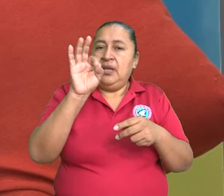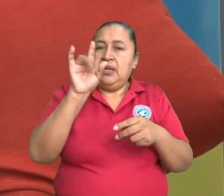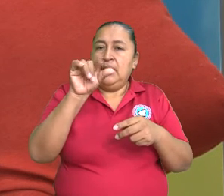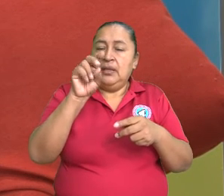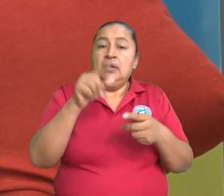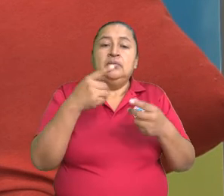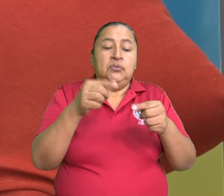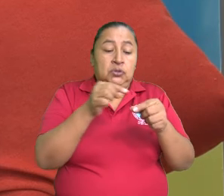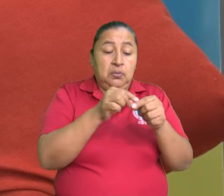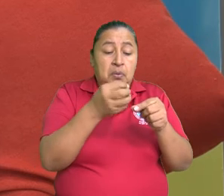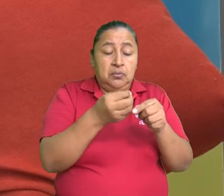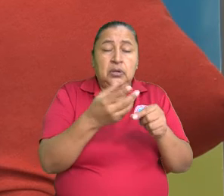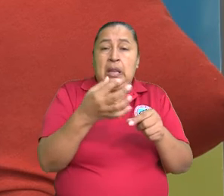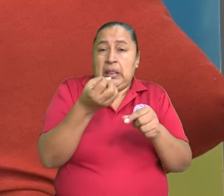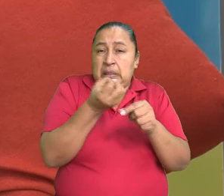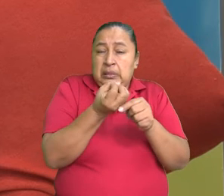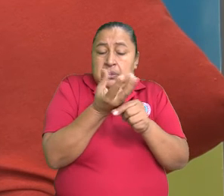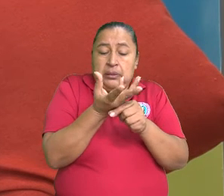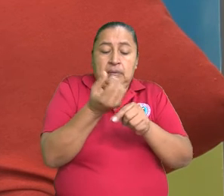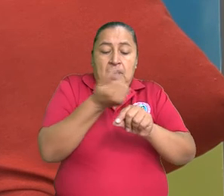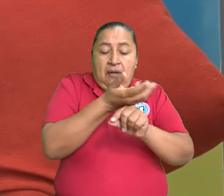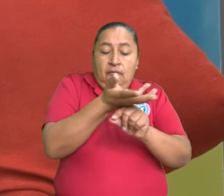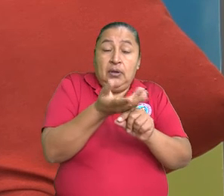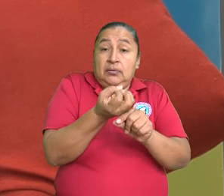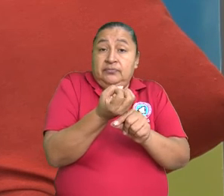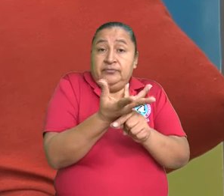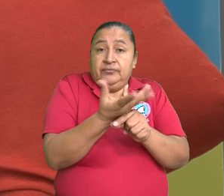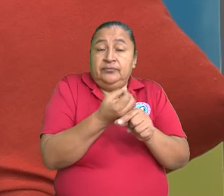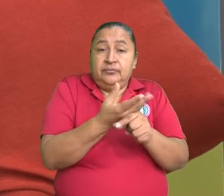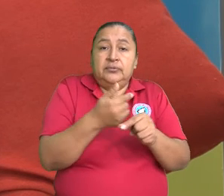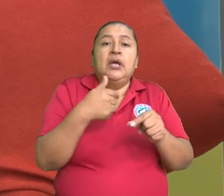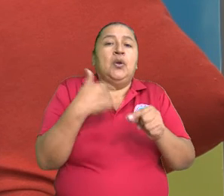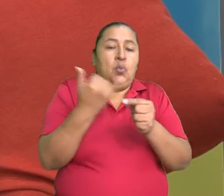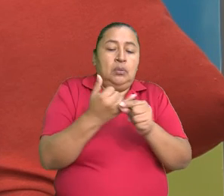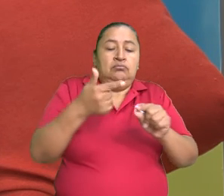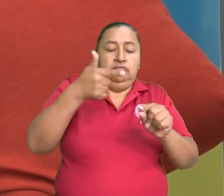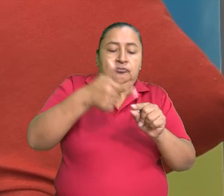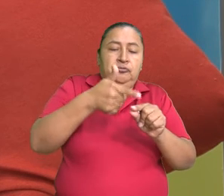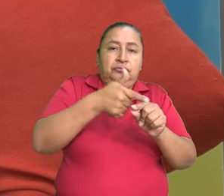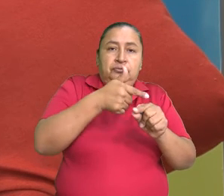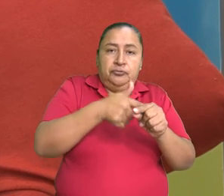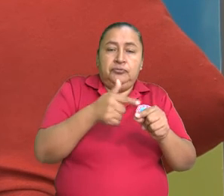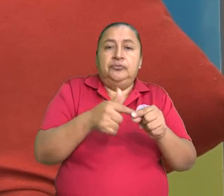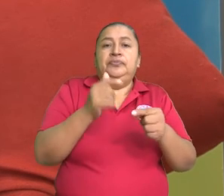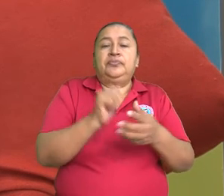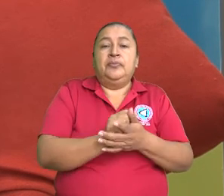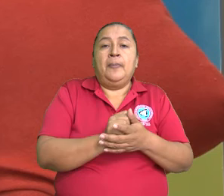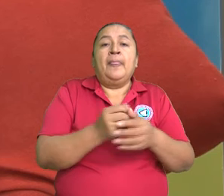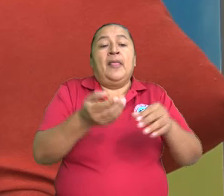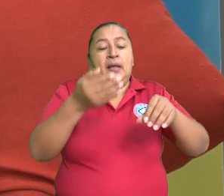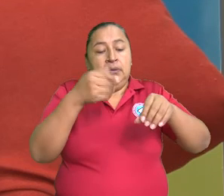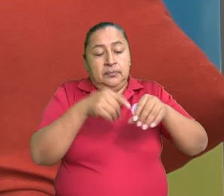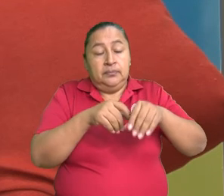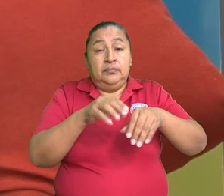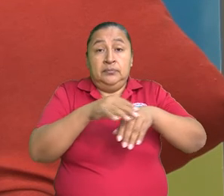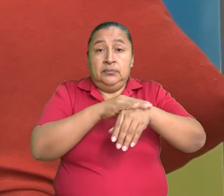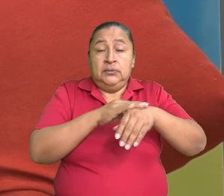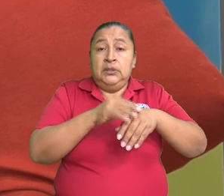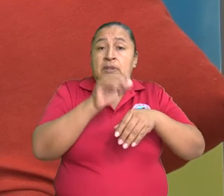si los condilomas son muy grandes en la parte externa, también usamos la cauterización en esa área. Si es en el área